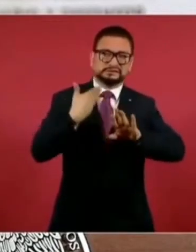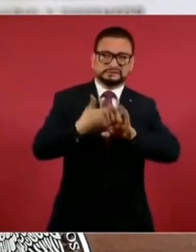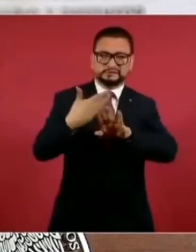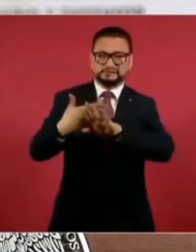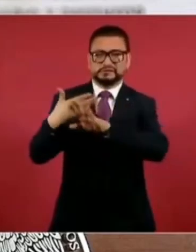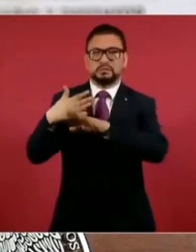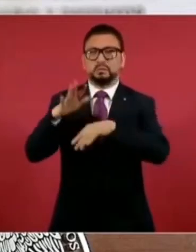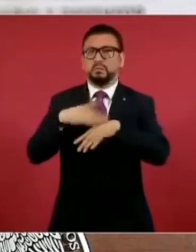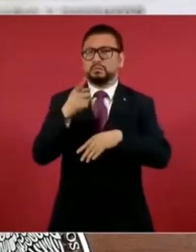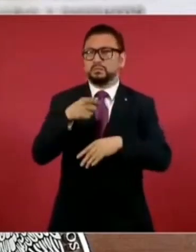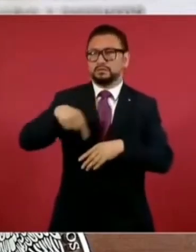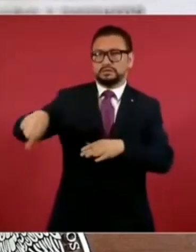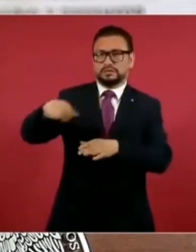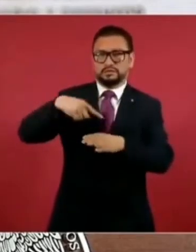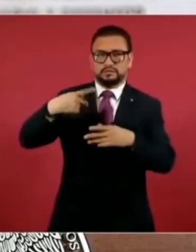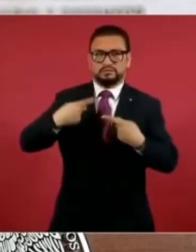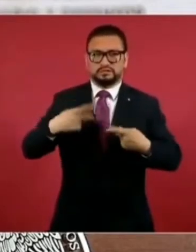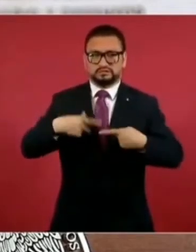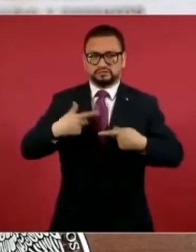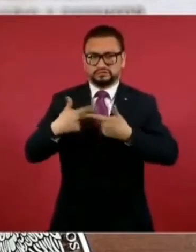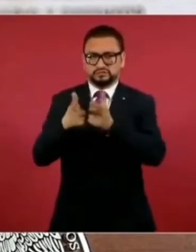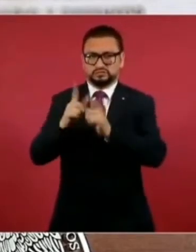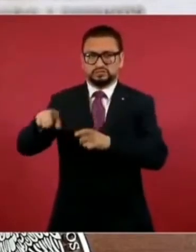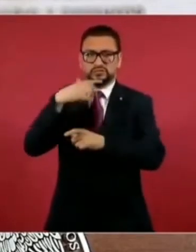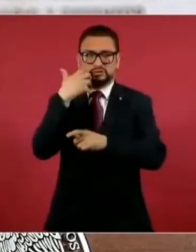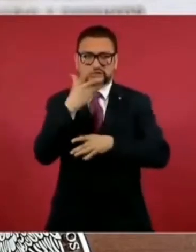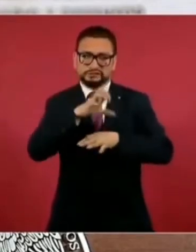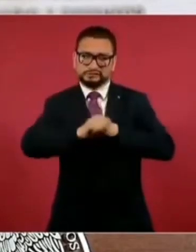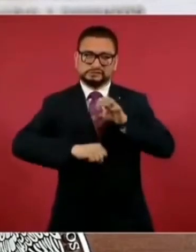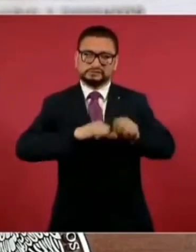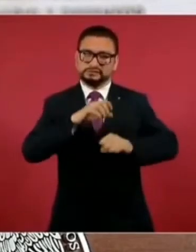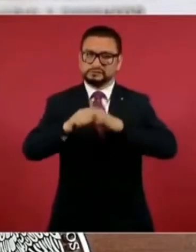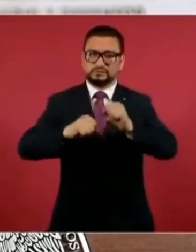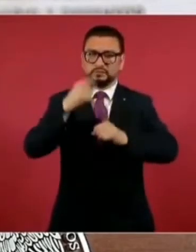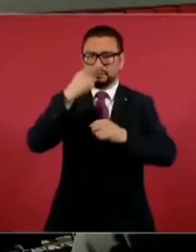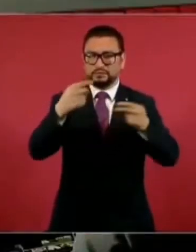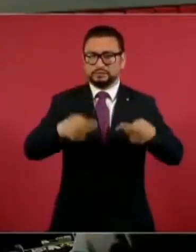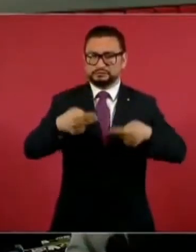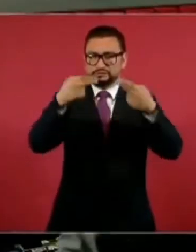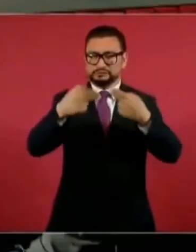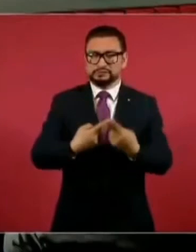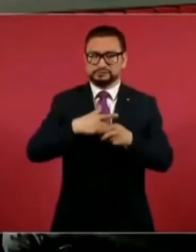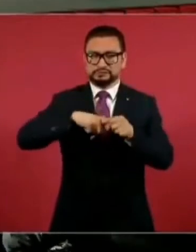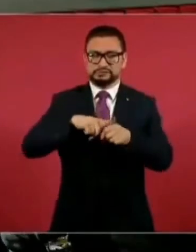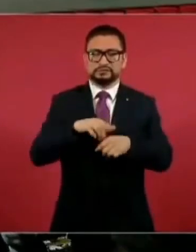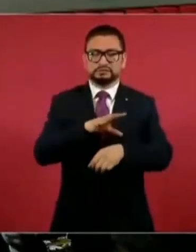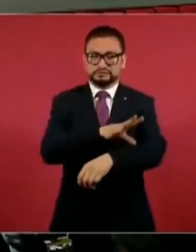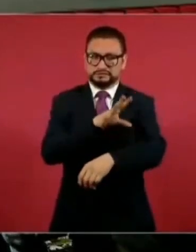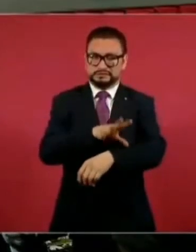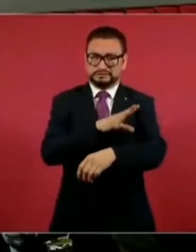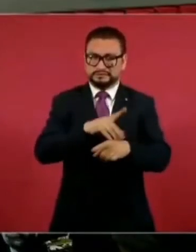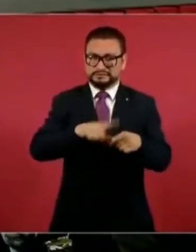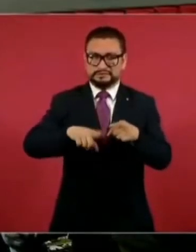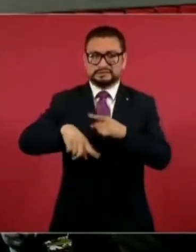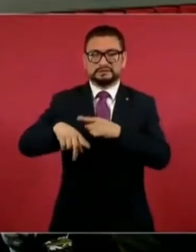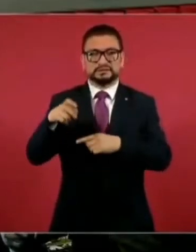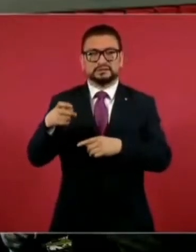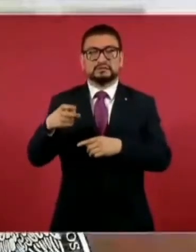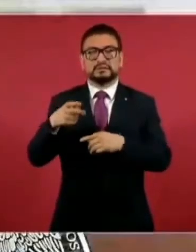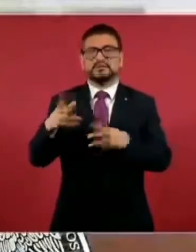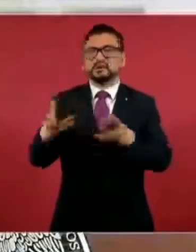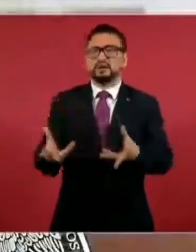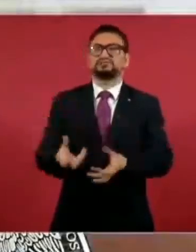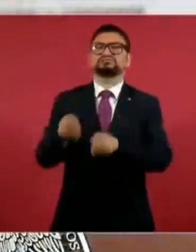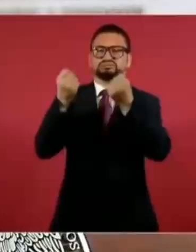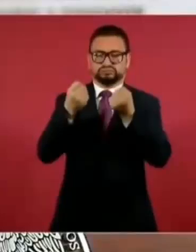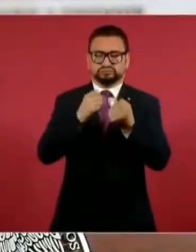por los interesados en el apoderamiento del mercado eléctrico nacional, el rescate se